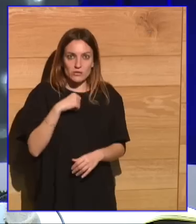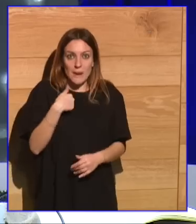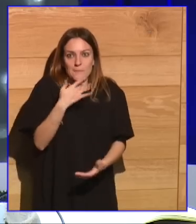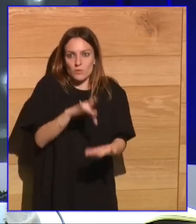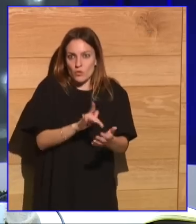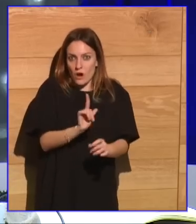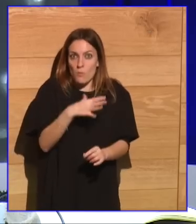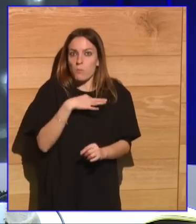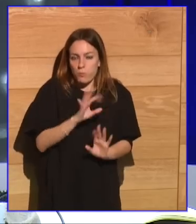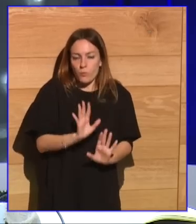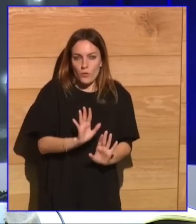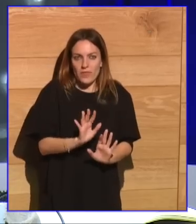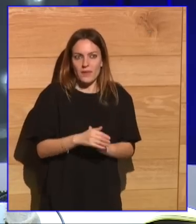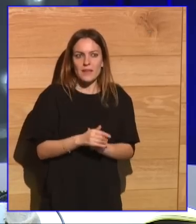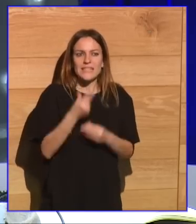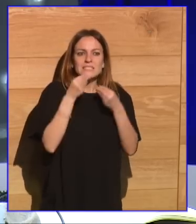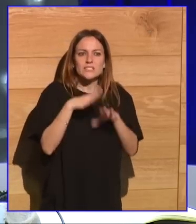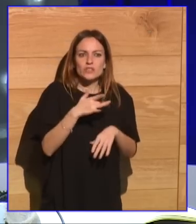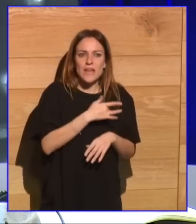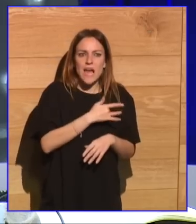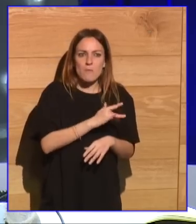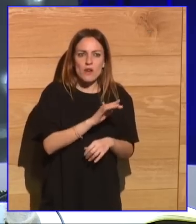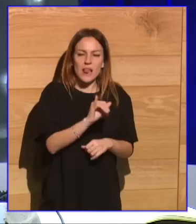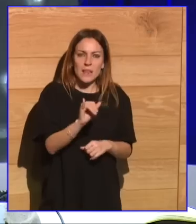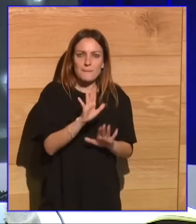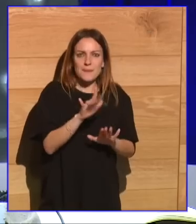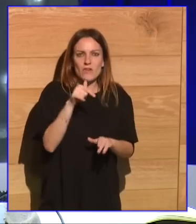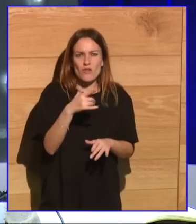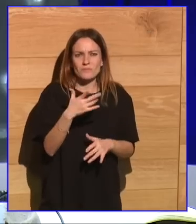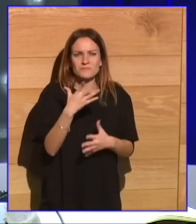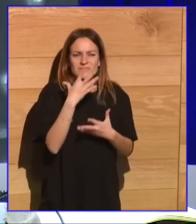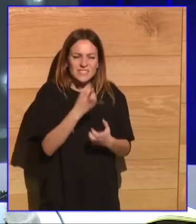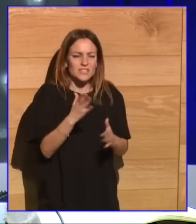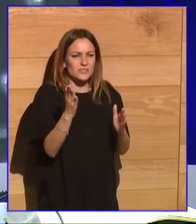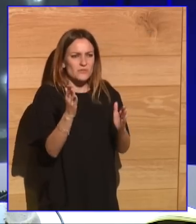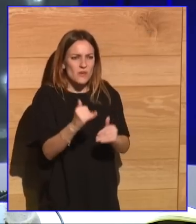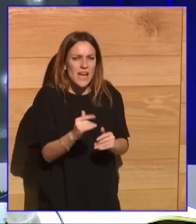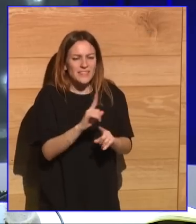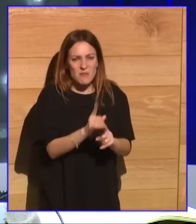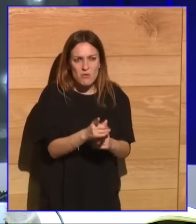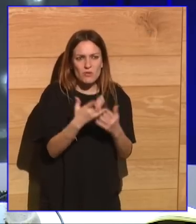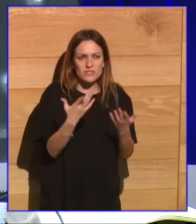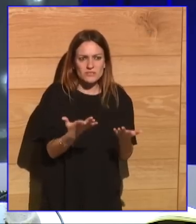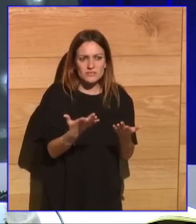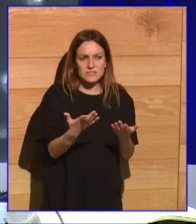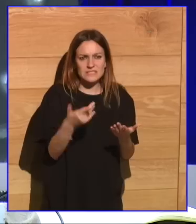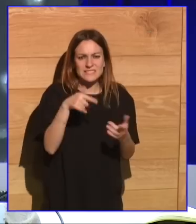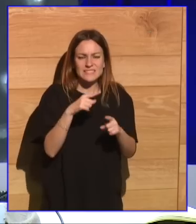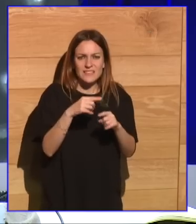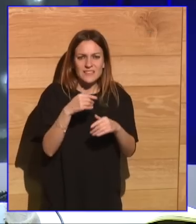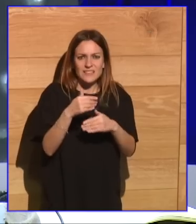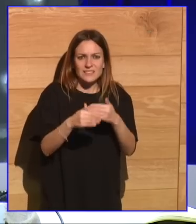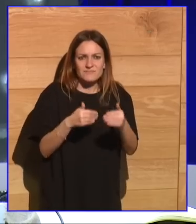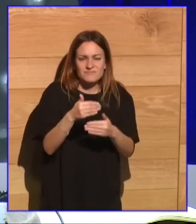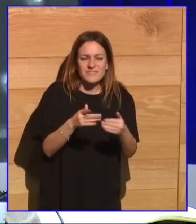sucede. Hay una historia de amor, pero que no se desarrolla en términos trágicos tampoco de ningún modo. No tendría por qué desarrollarse tampoco en